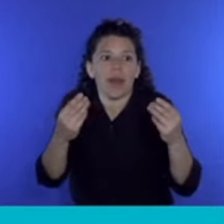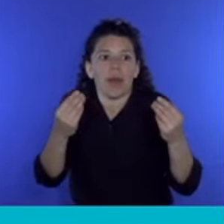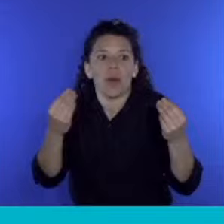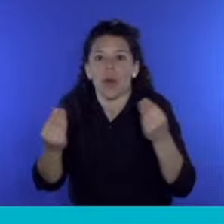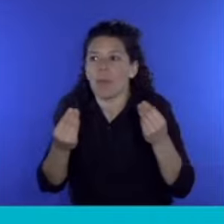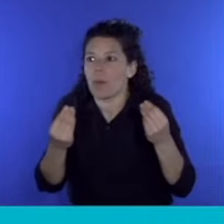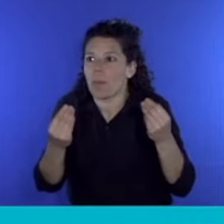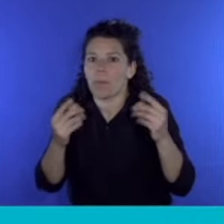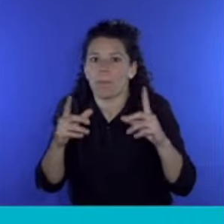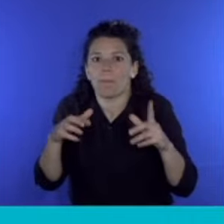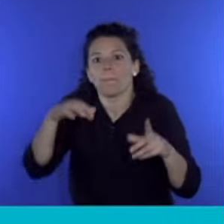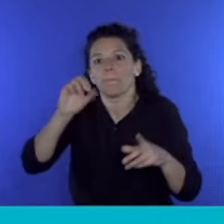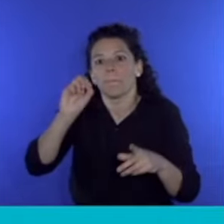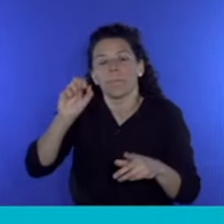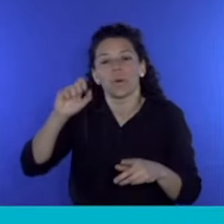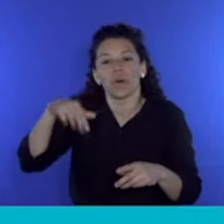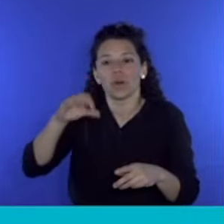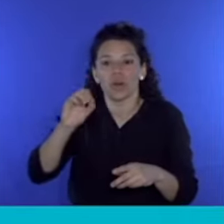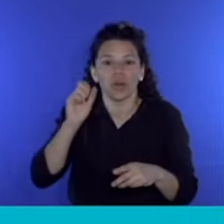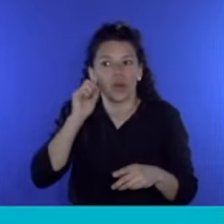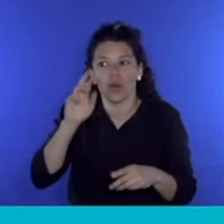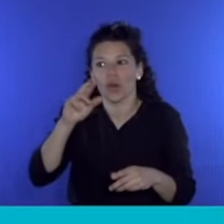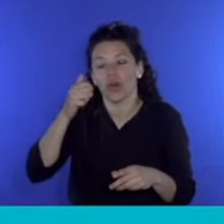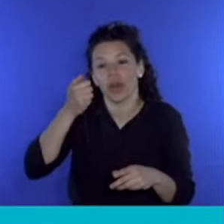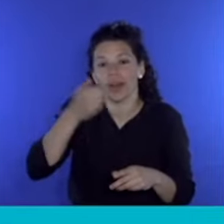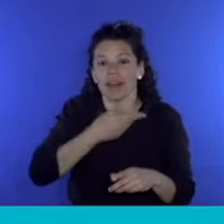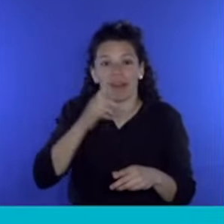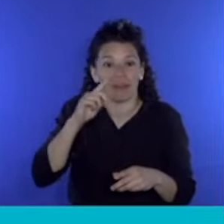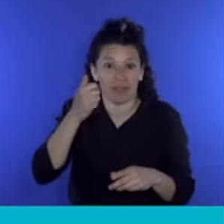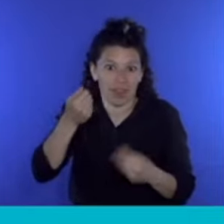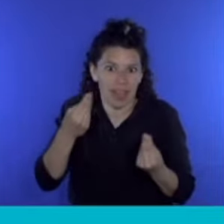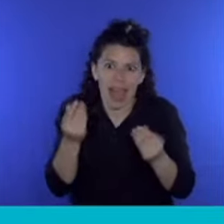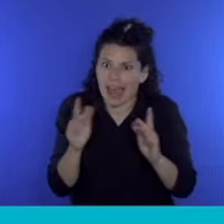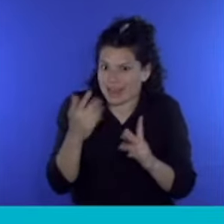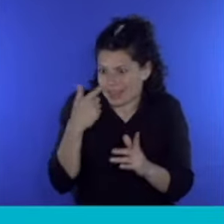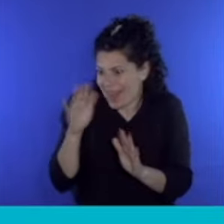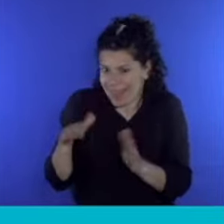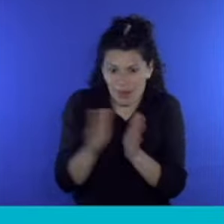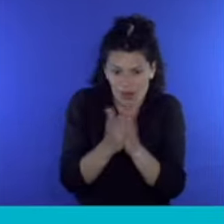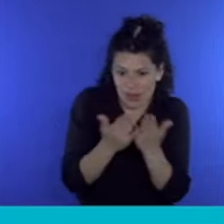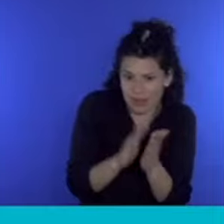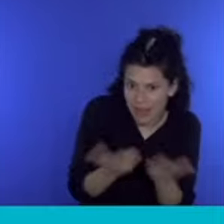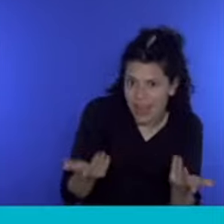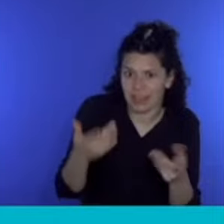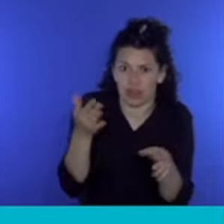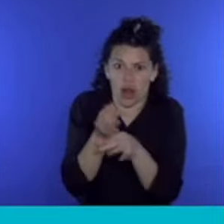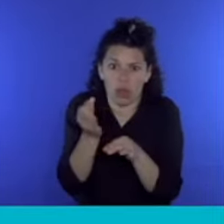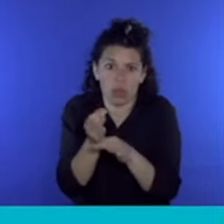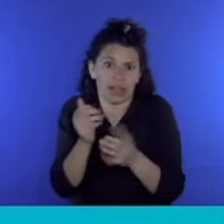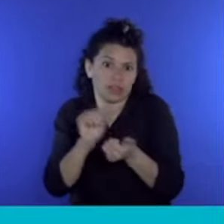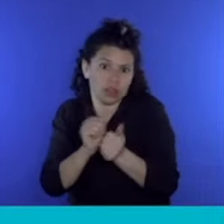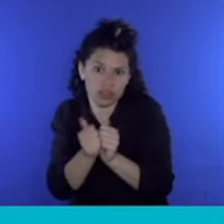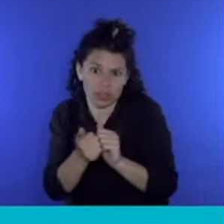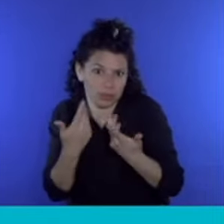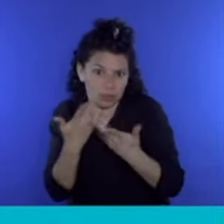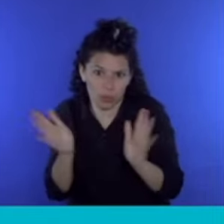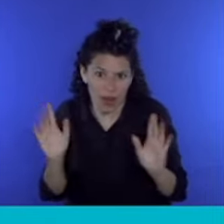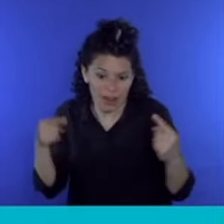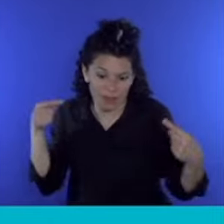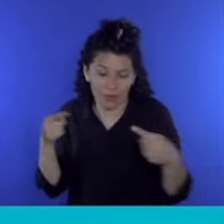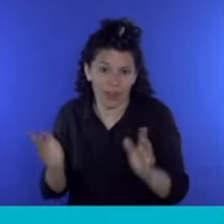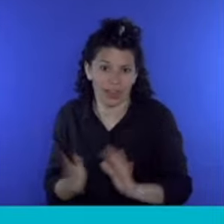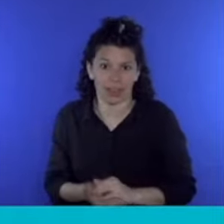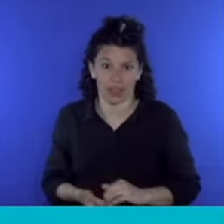ESI. No tiene nada que ver con la literatura, no tiene nada que ver con la educación sexual. Repudiamos este intento de armar una histeria